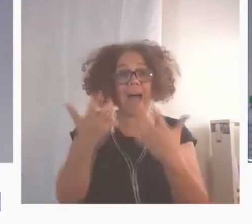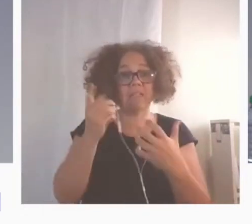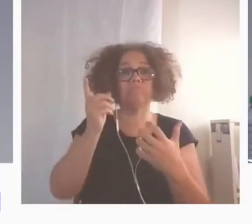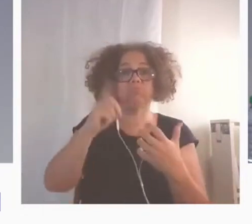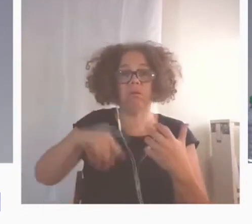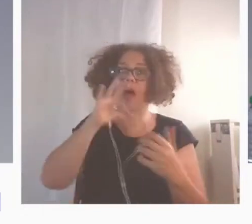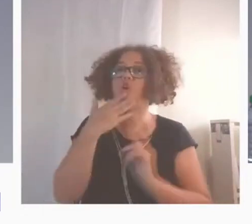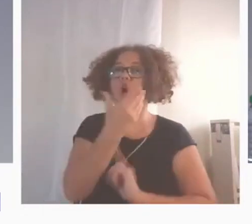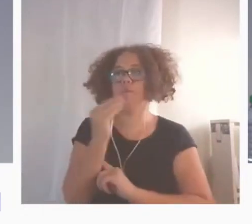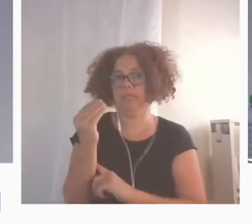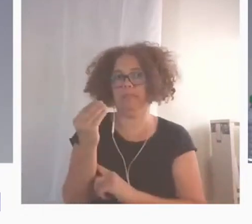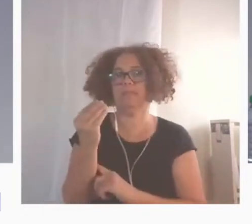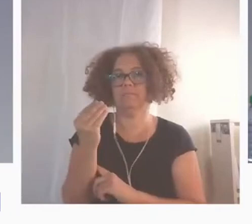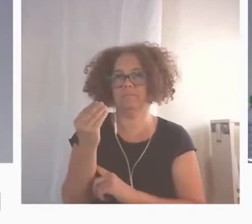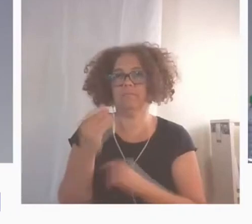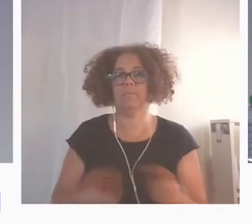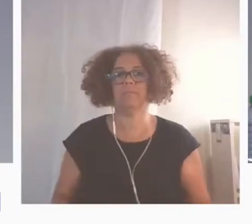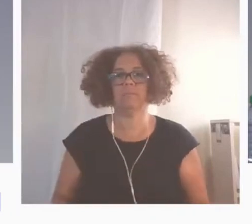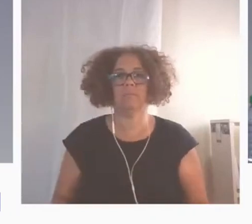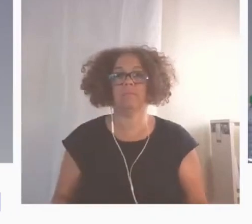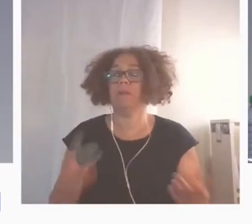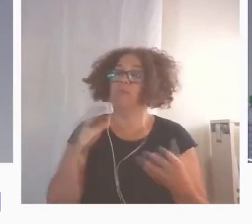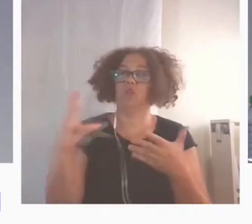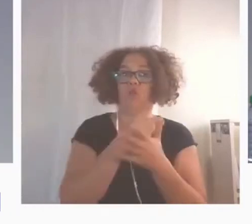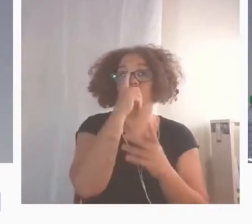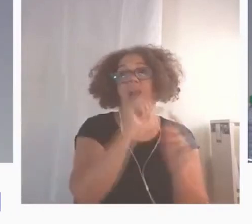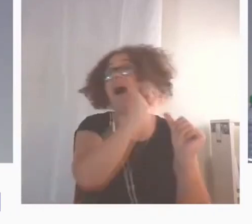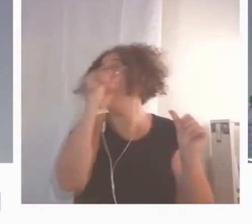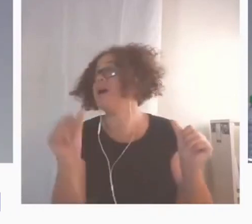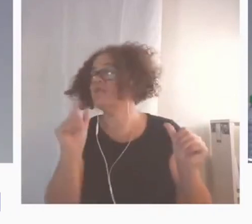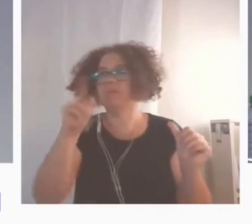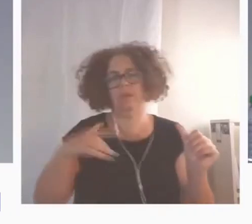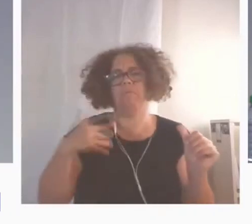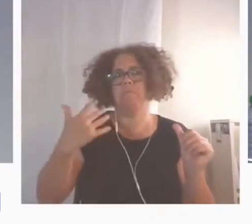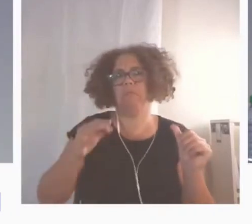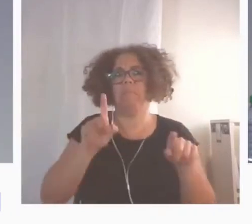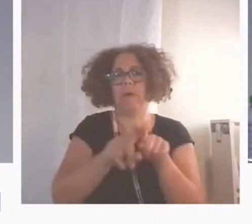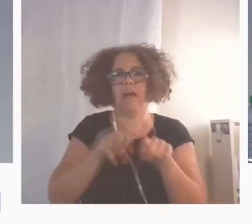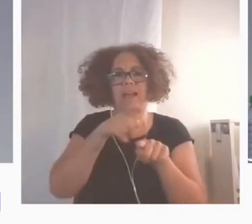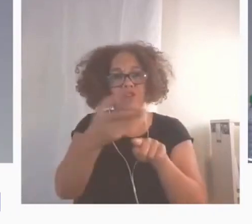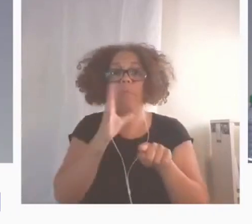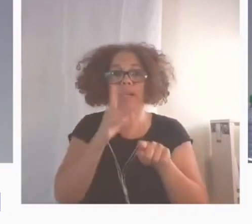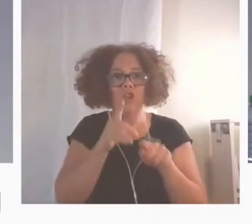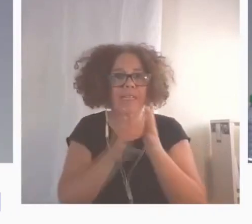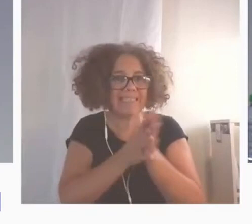Tienen un contacto todas las semanas, todos los días, todo el año lectivo con eso. Por eso estimulamos